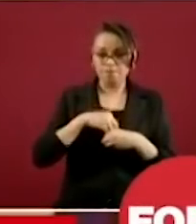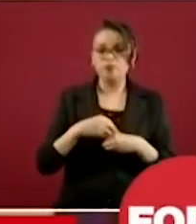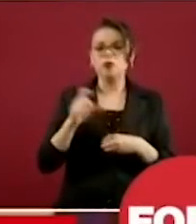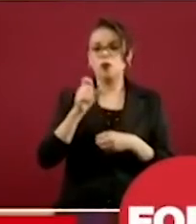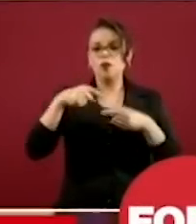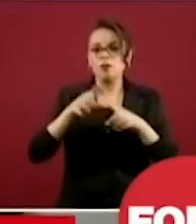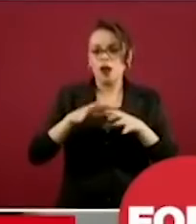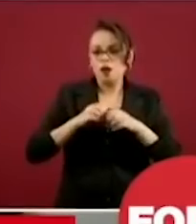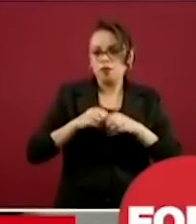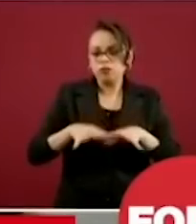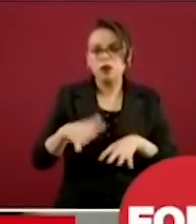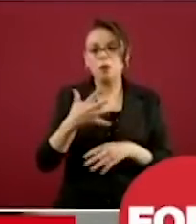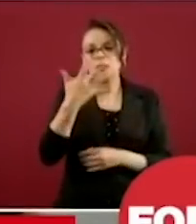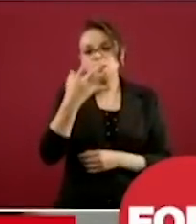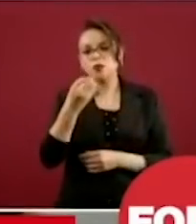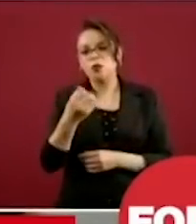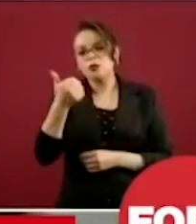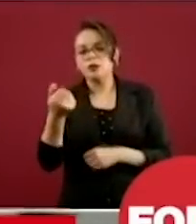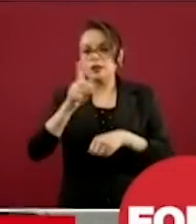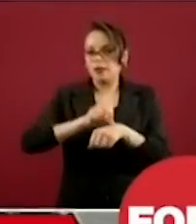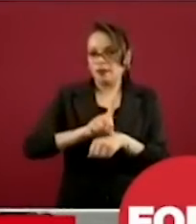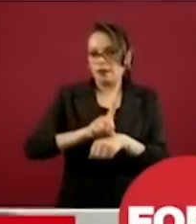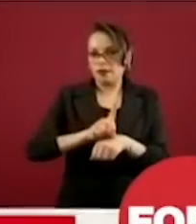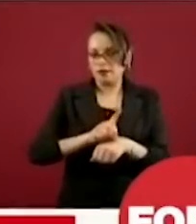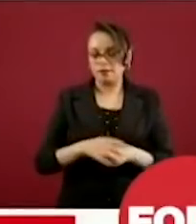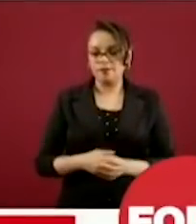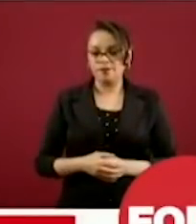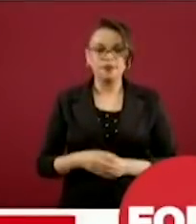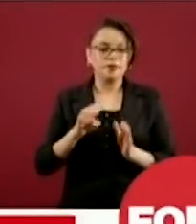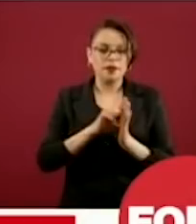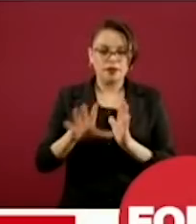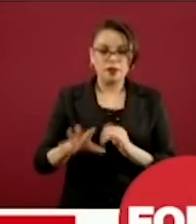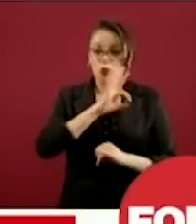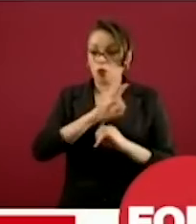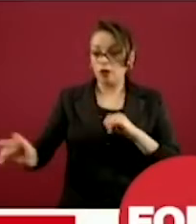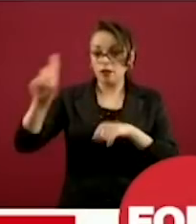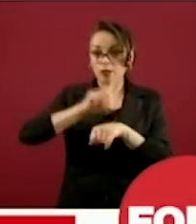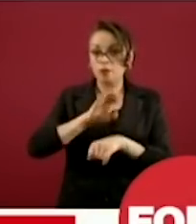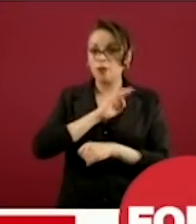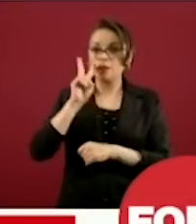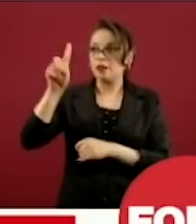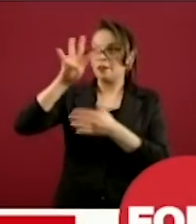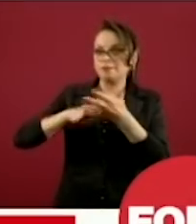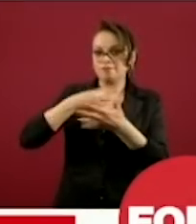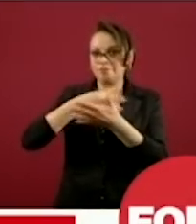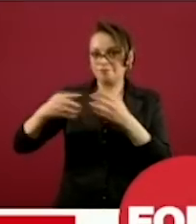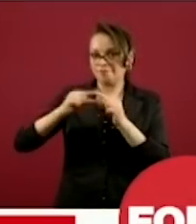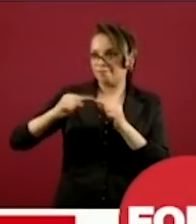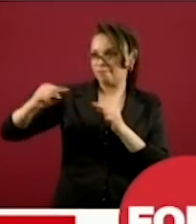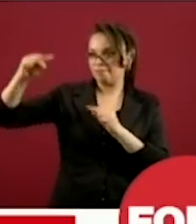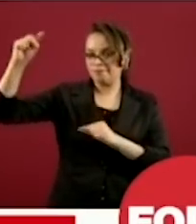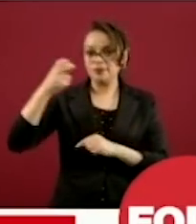días. Por lo tanto, si nosotros nos vamos al último día que está en la gráfica, tenemos que al menos descontarle